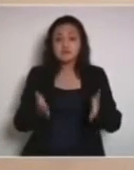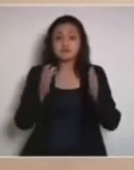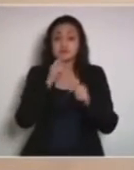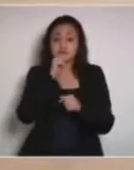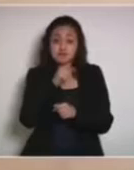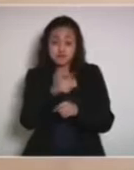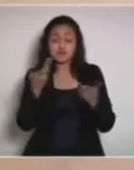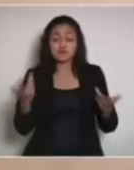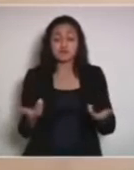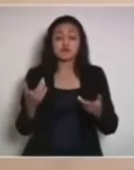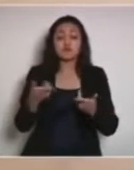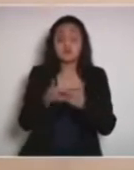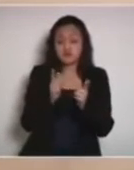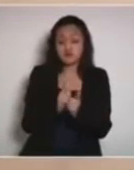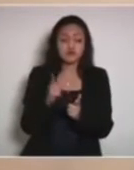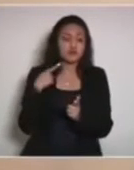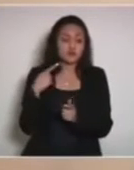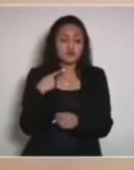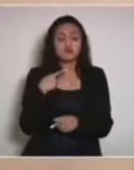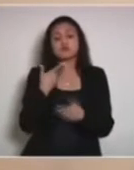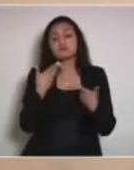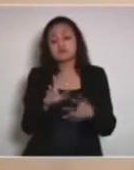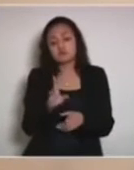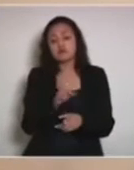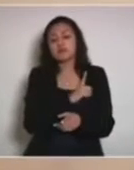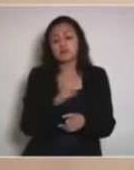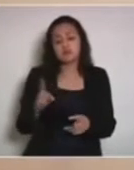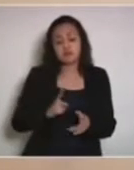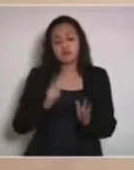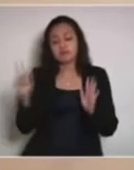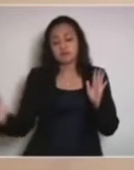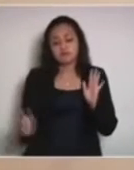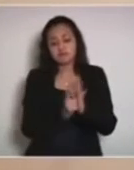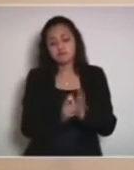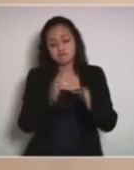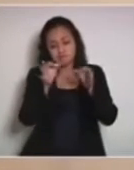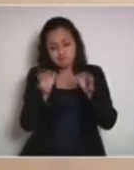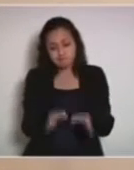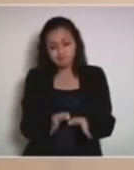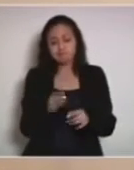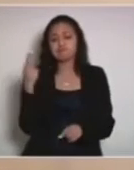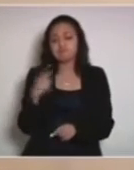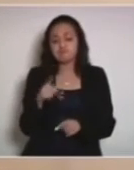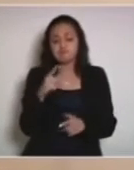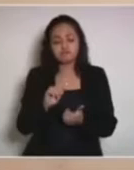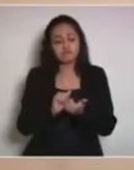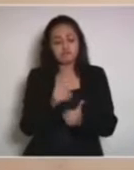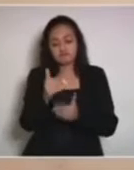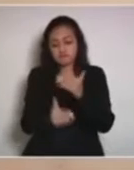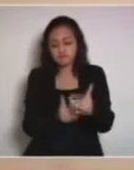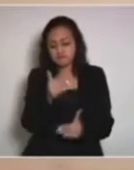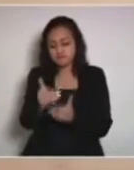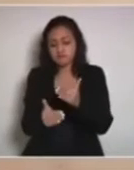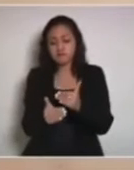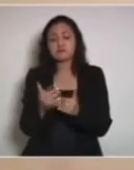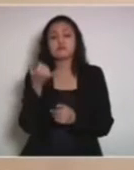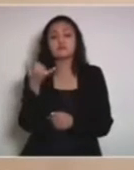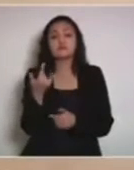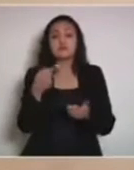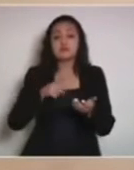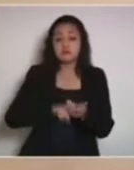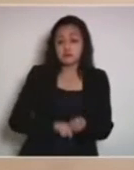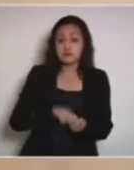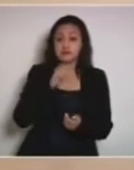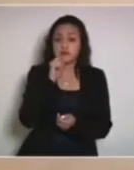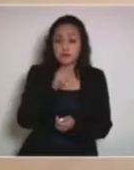políticos sea la legalidad en sus procedimientos internos